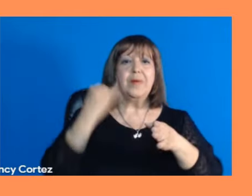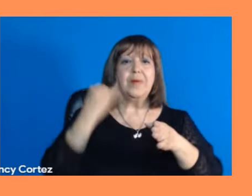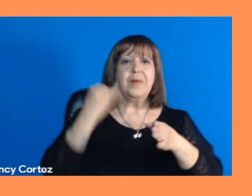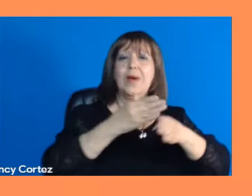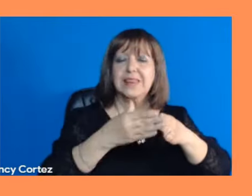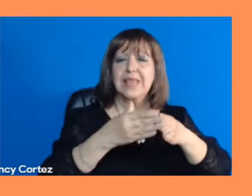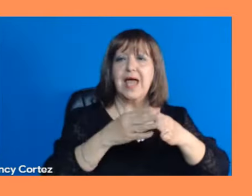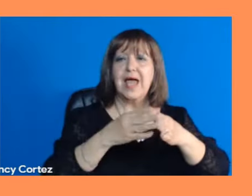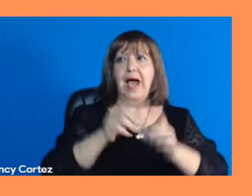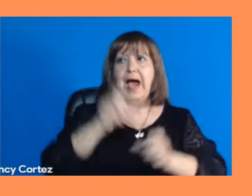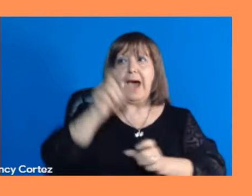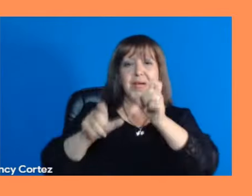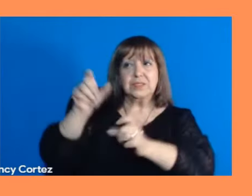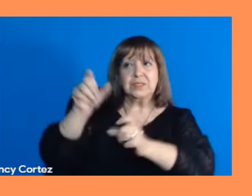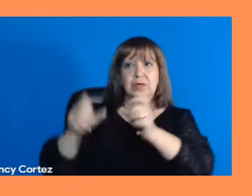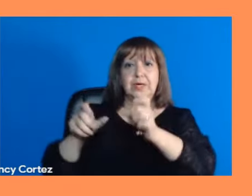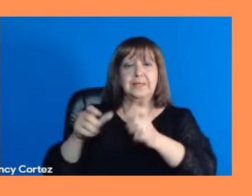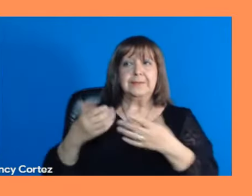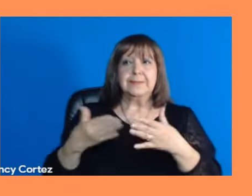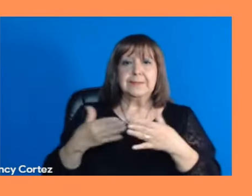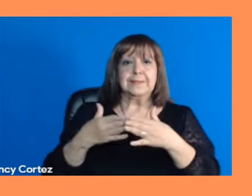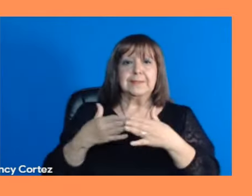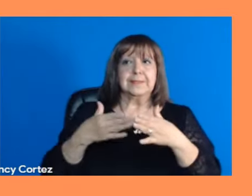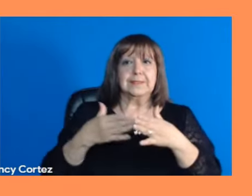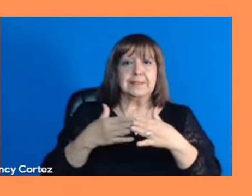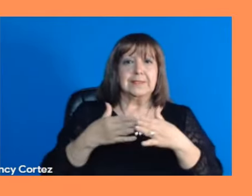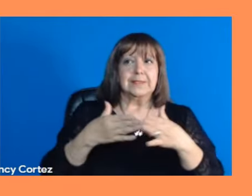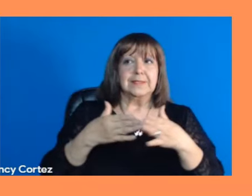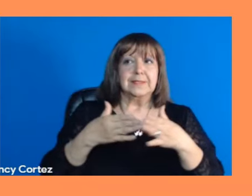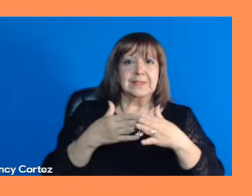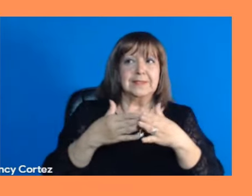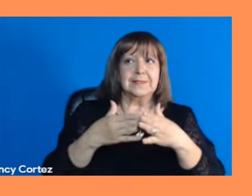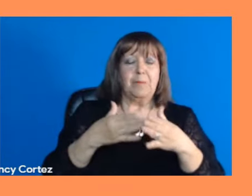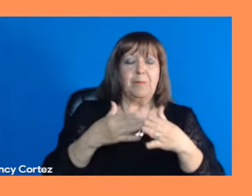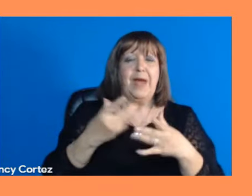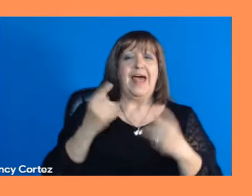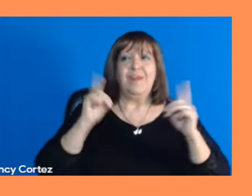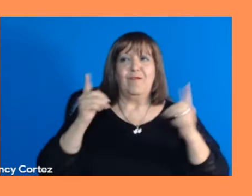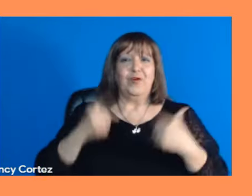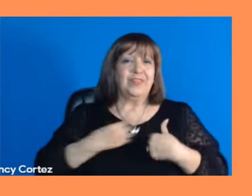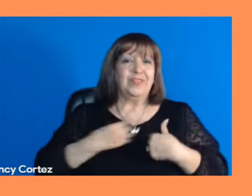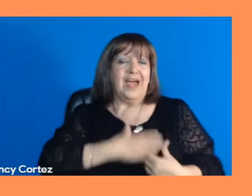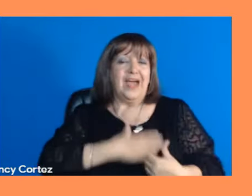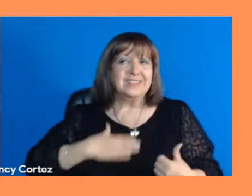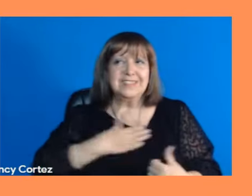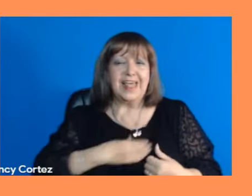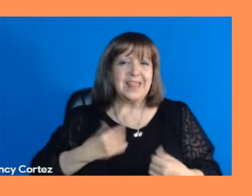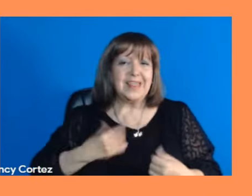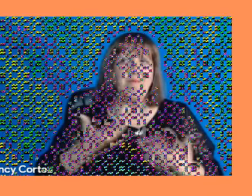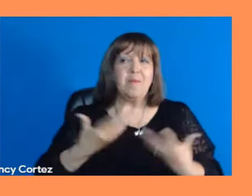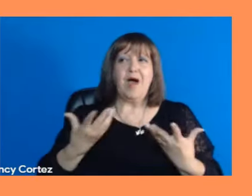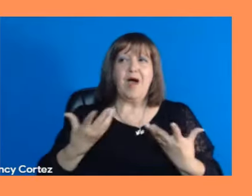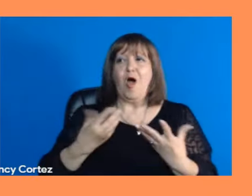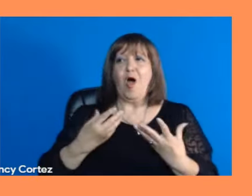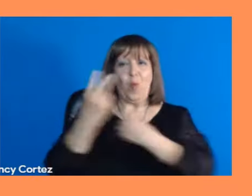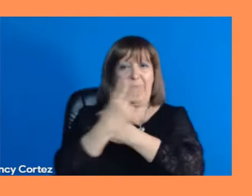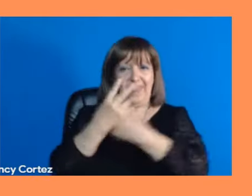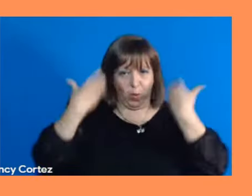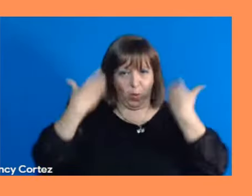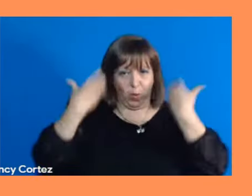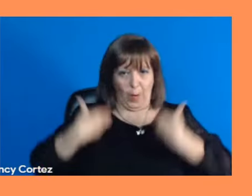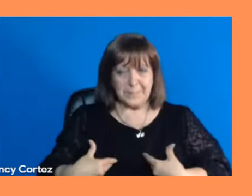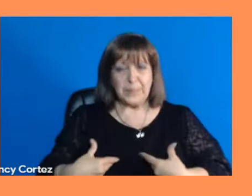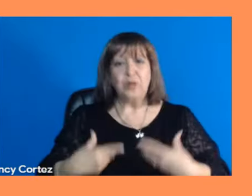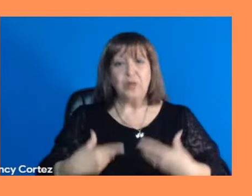poder disfrutar y cuidar su cuerpo. La ESI contempla que los cuerpos gestantes